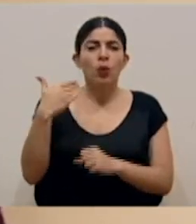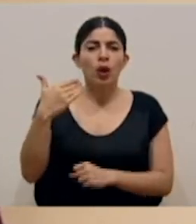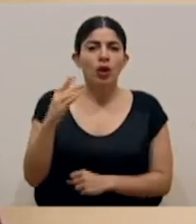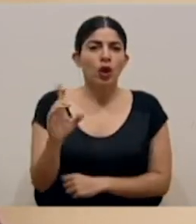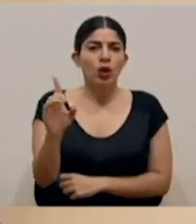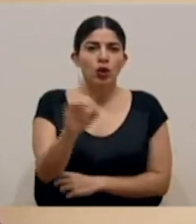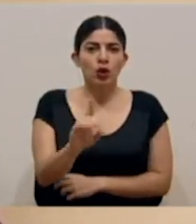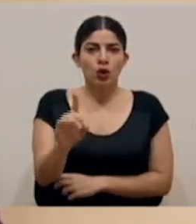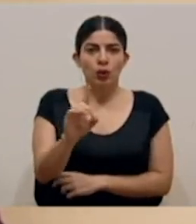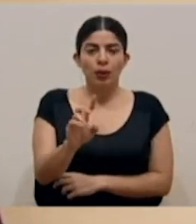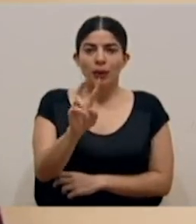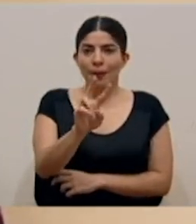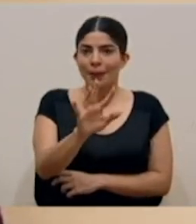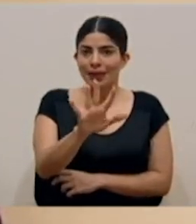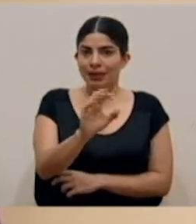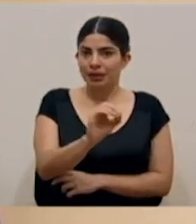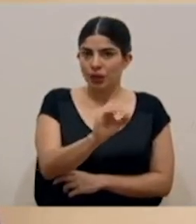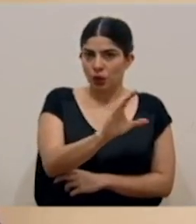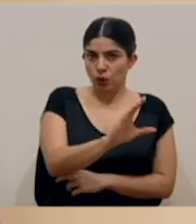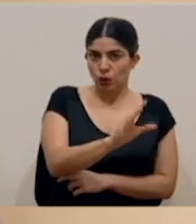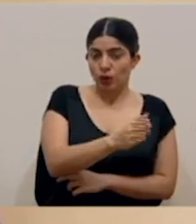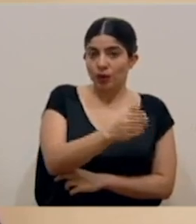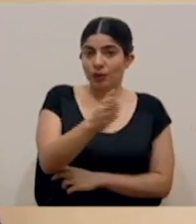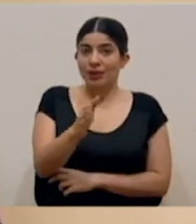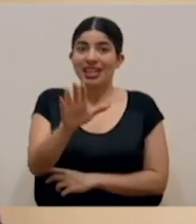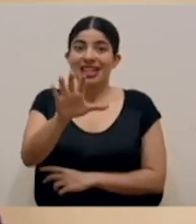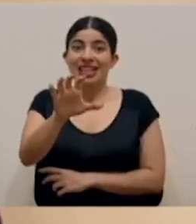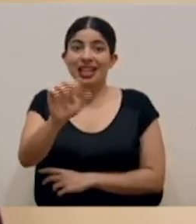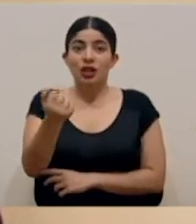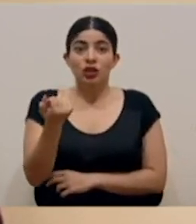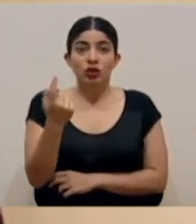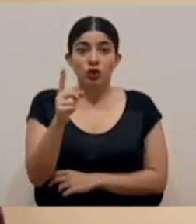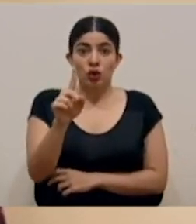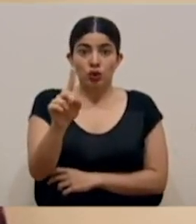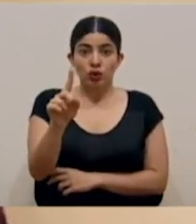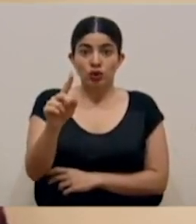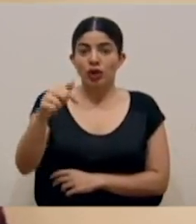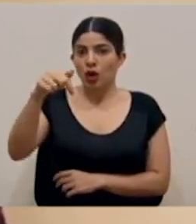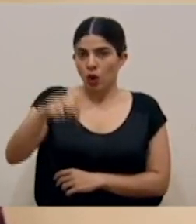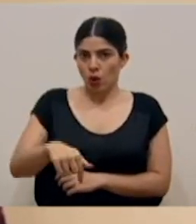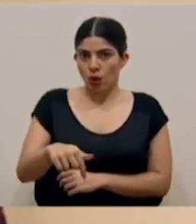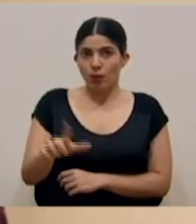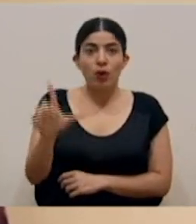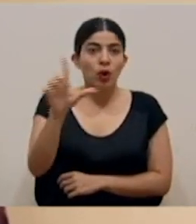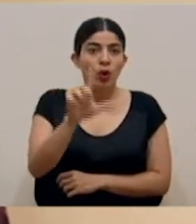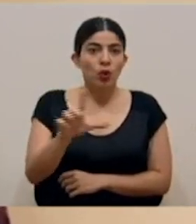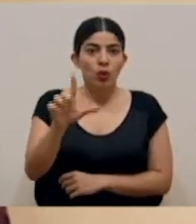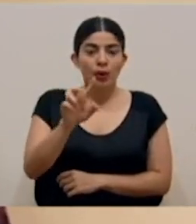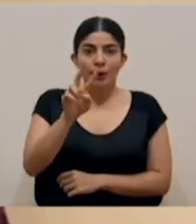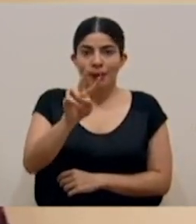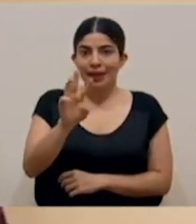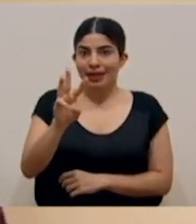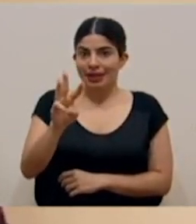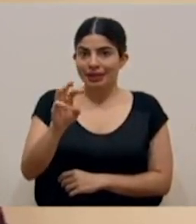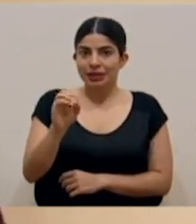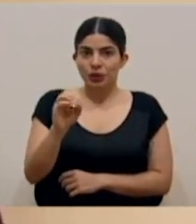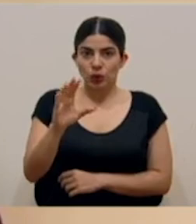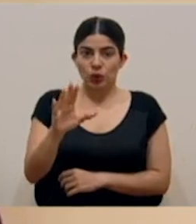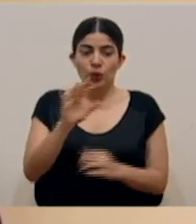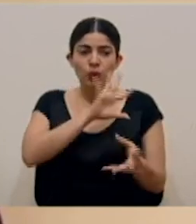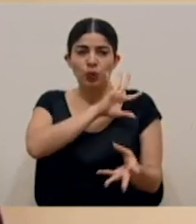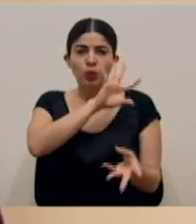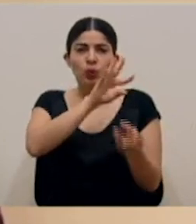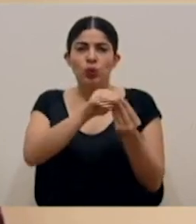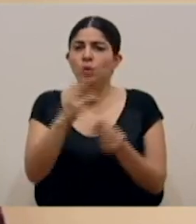domingo 25 de octubre y 511 casos hoy, lunes 26 de octubre, para